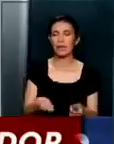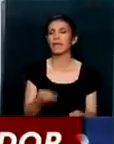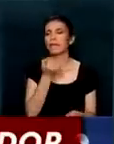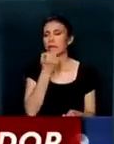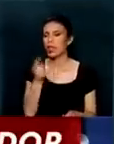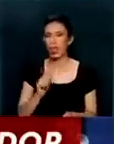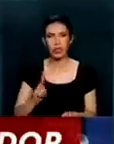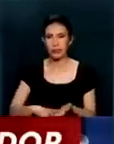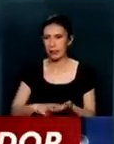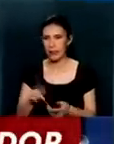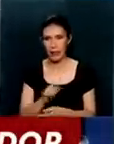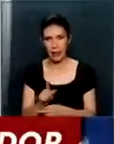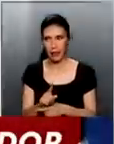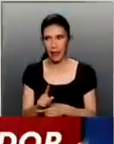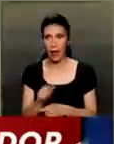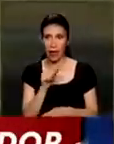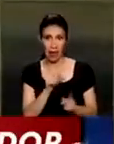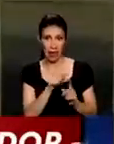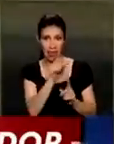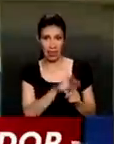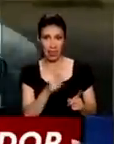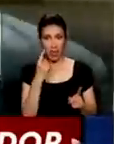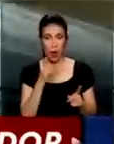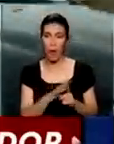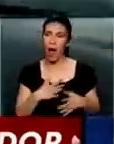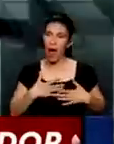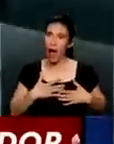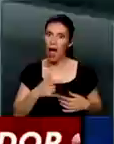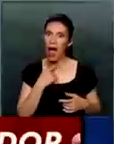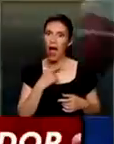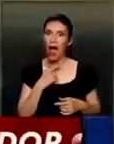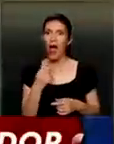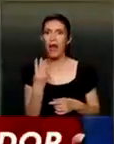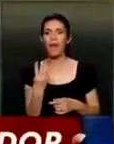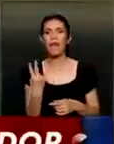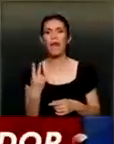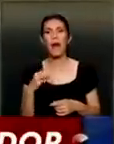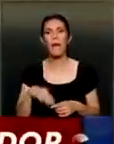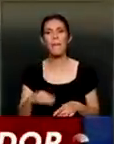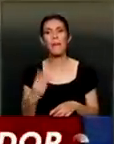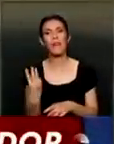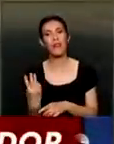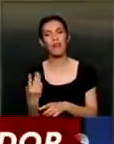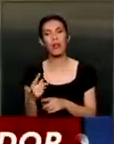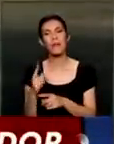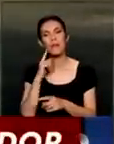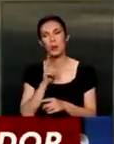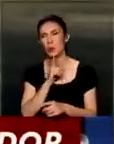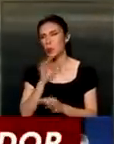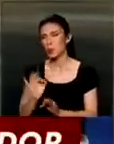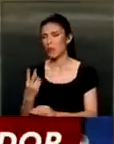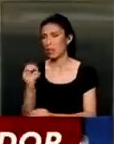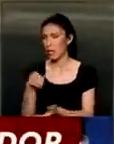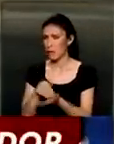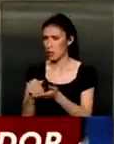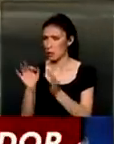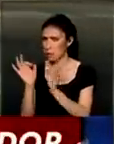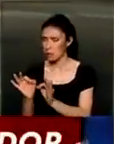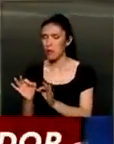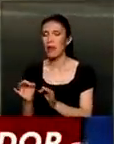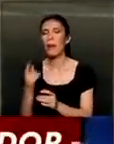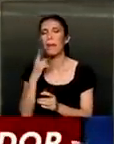Wenceslao era, se entusiasmó con la oferta, un BMW de lujo, de un valor cercano a los 20 millones de pesos, por el que